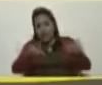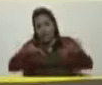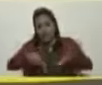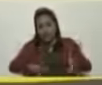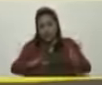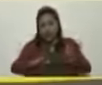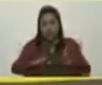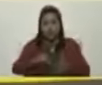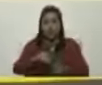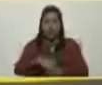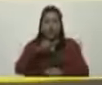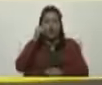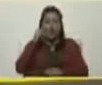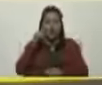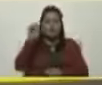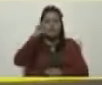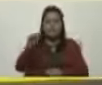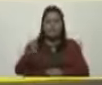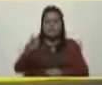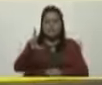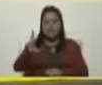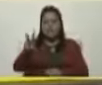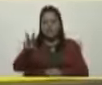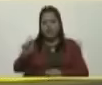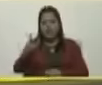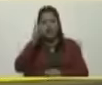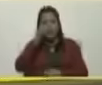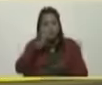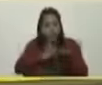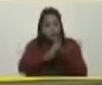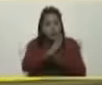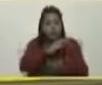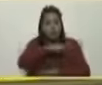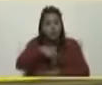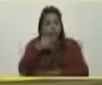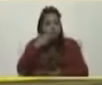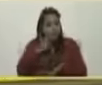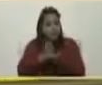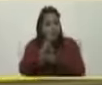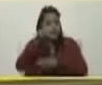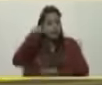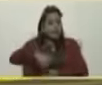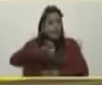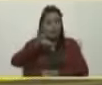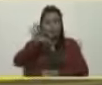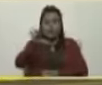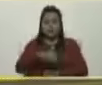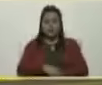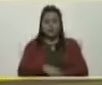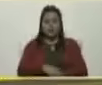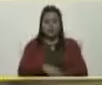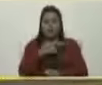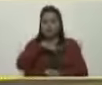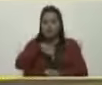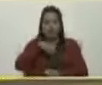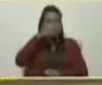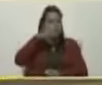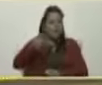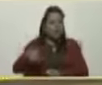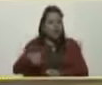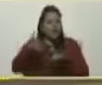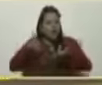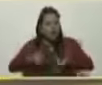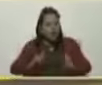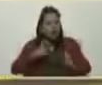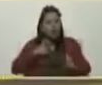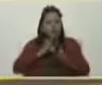hombres leales, y por hombres leales que estamos aquí, por lealtad a nuestra patria, por lealtad a nuestra gente, a nuestros hijos. Yo